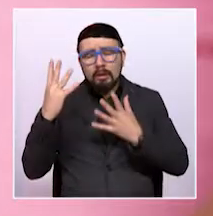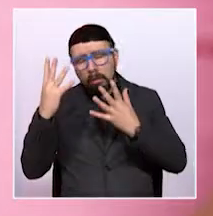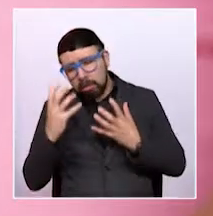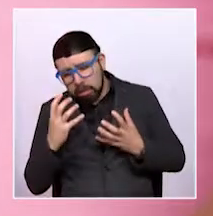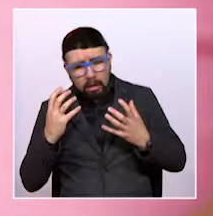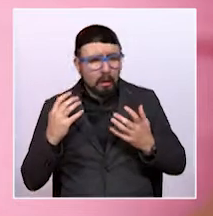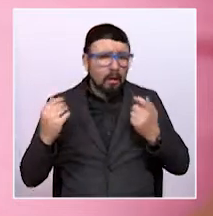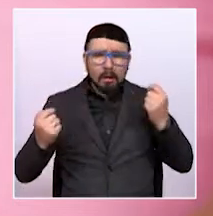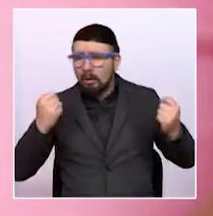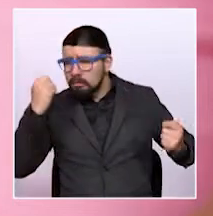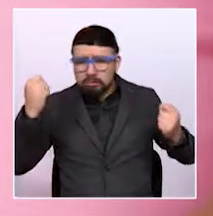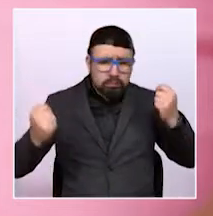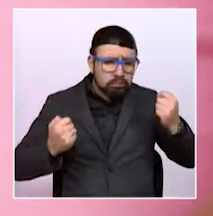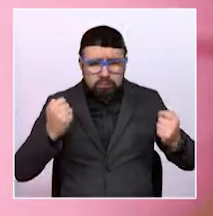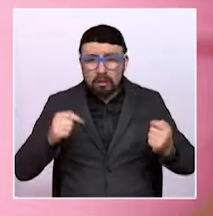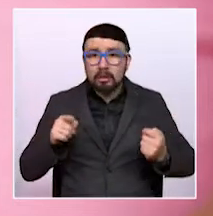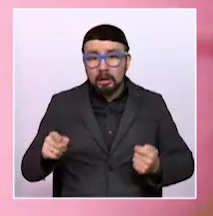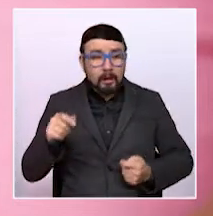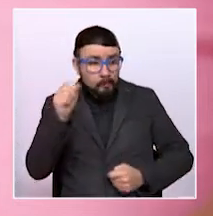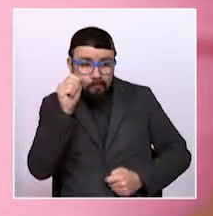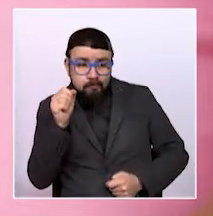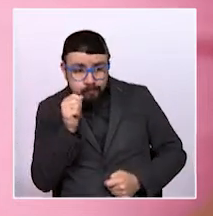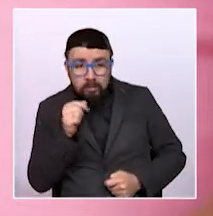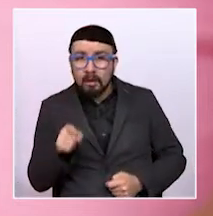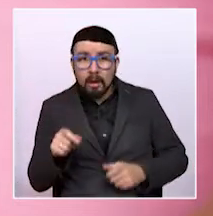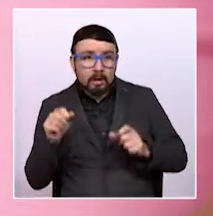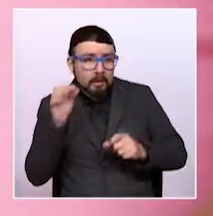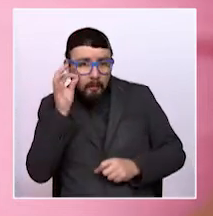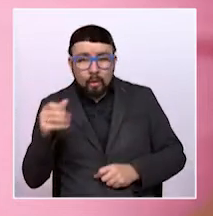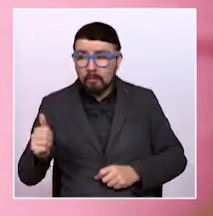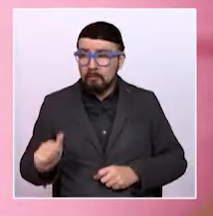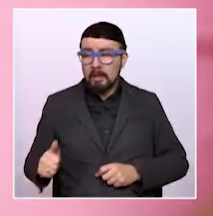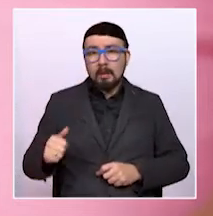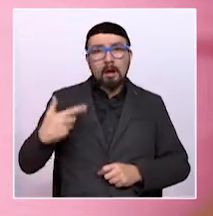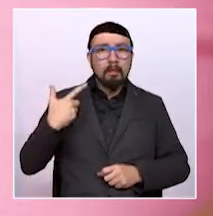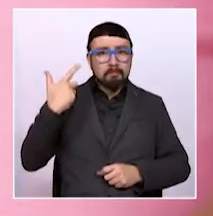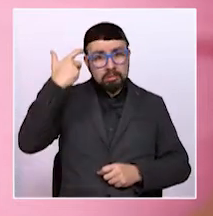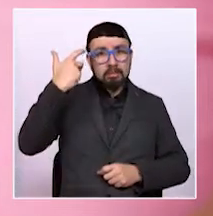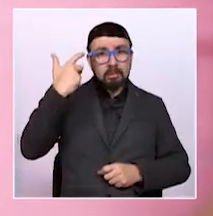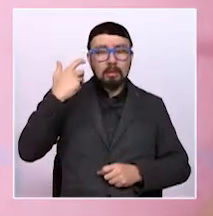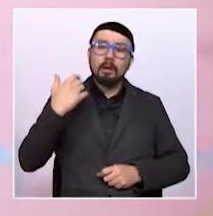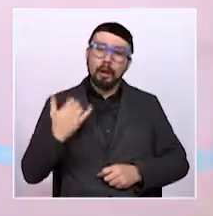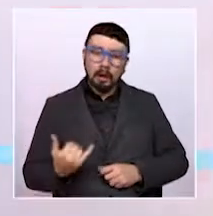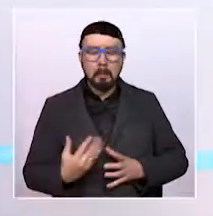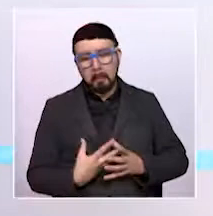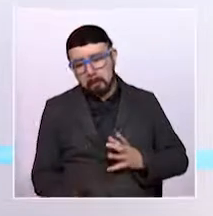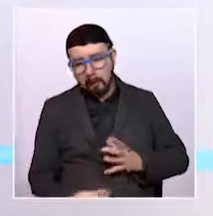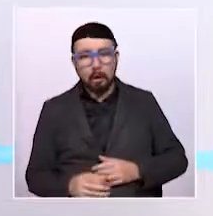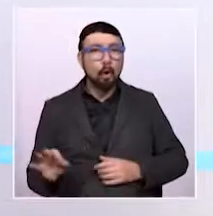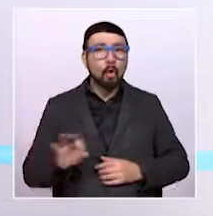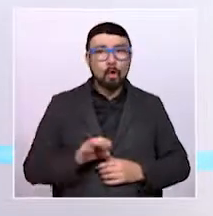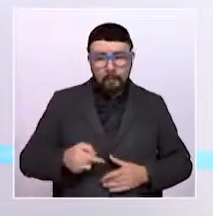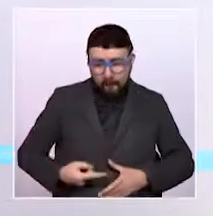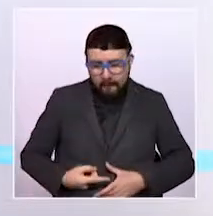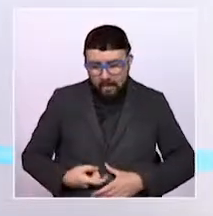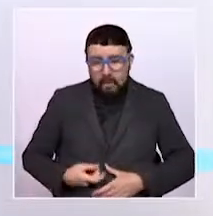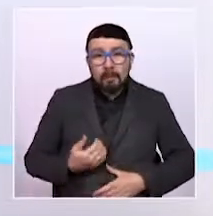pueda llevarle al suicidio puede terminarse el embarazo o si el feto tiene alguna malformación o condición